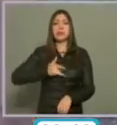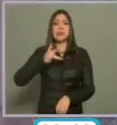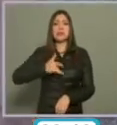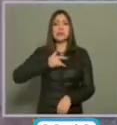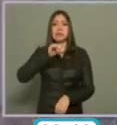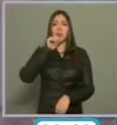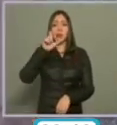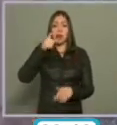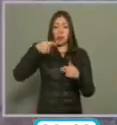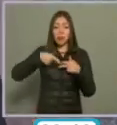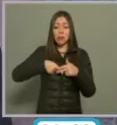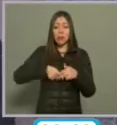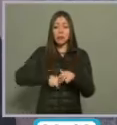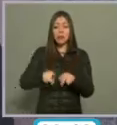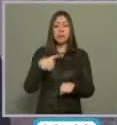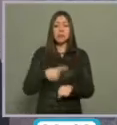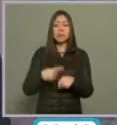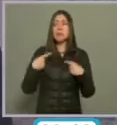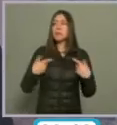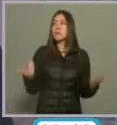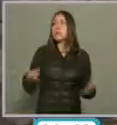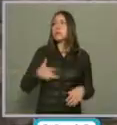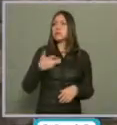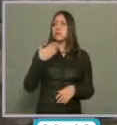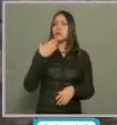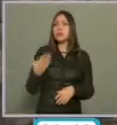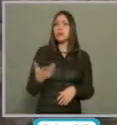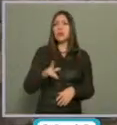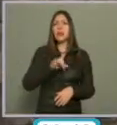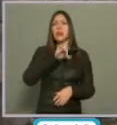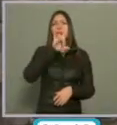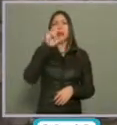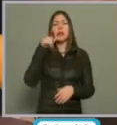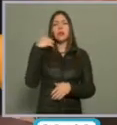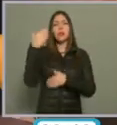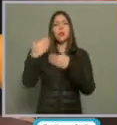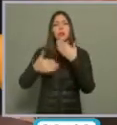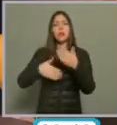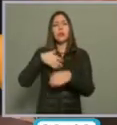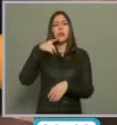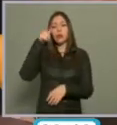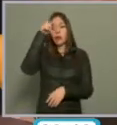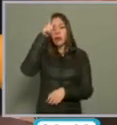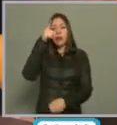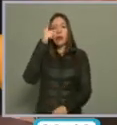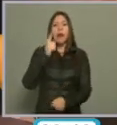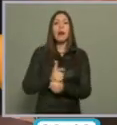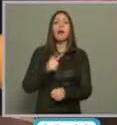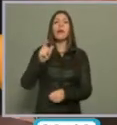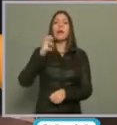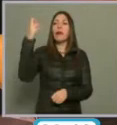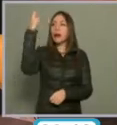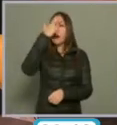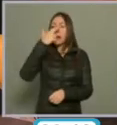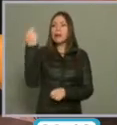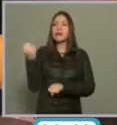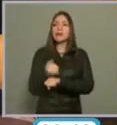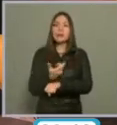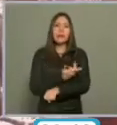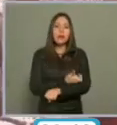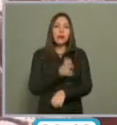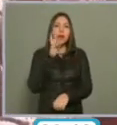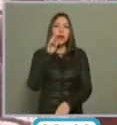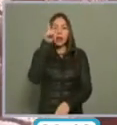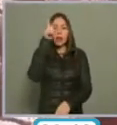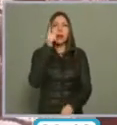primeras etapas, pues la gente es un hallazgo de pronto de la consulta, que cuando voy y me hago un chequeo, una revisión médica,